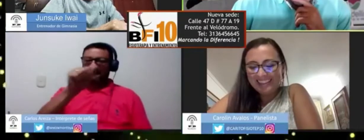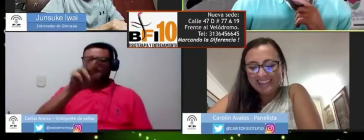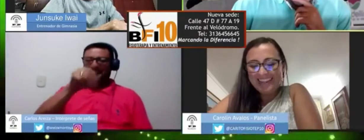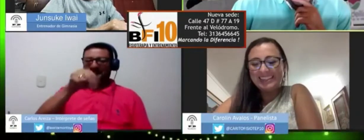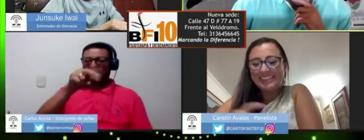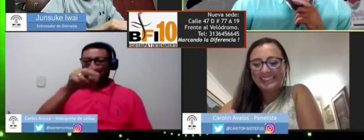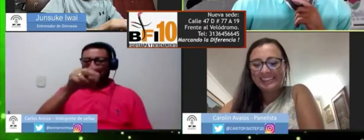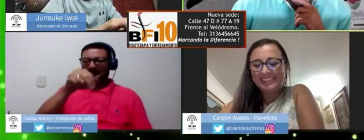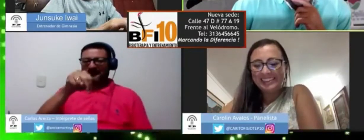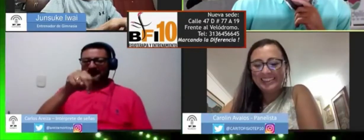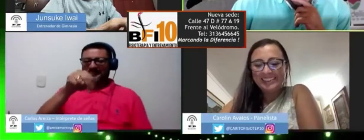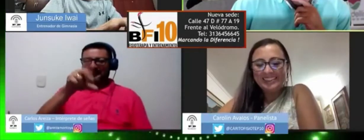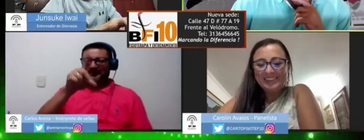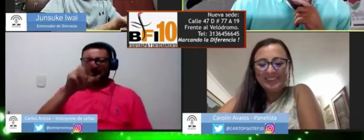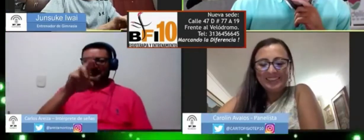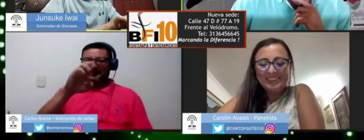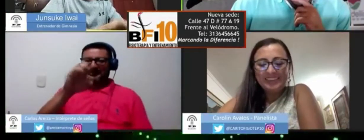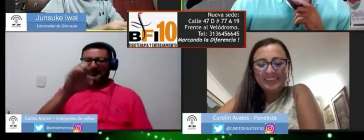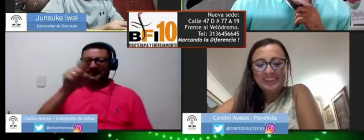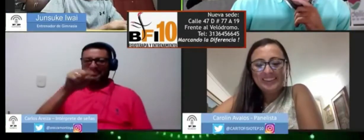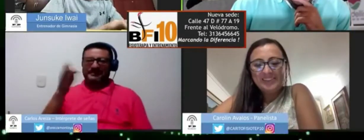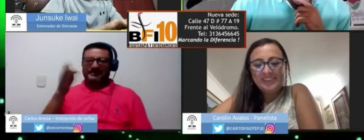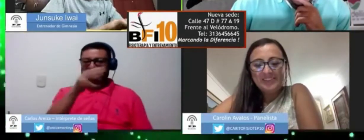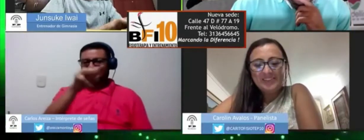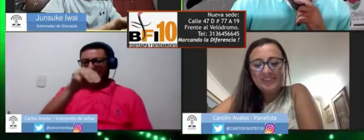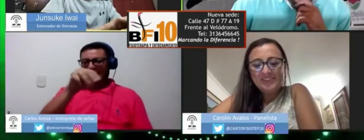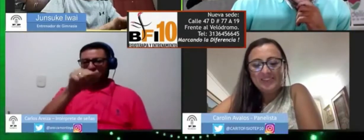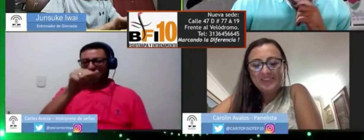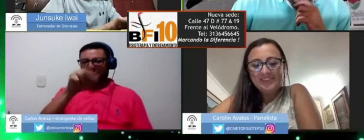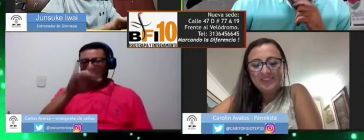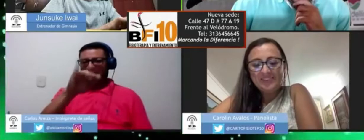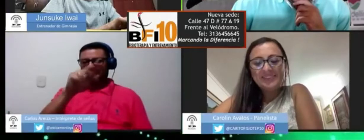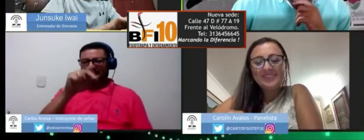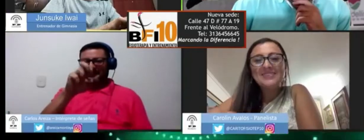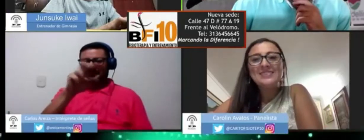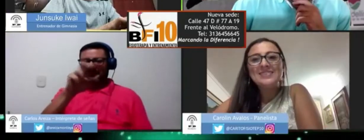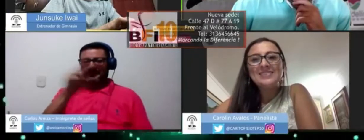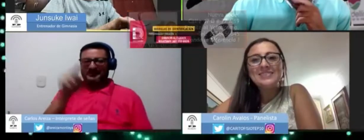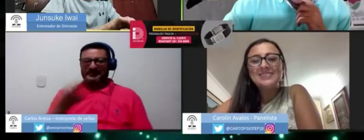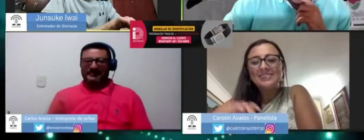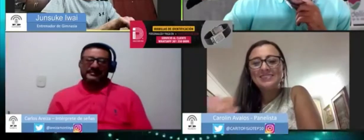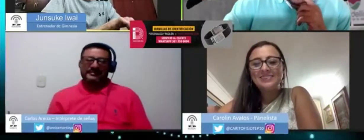pendiente para venir. Sí. Pero